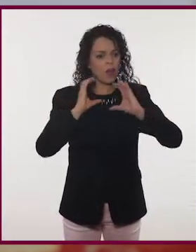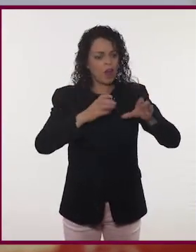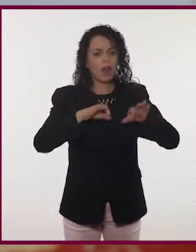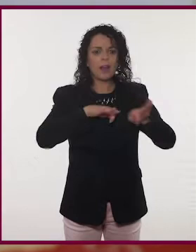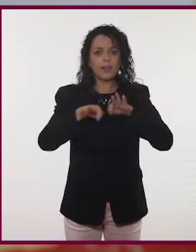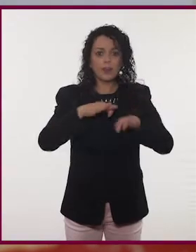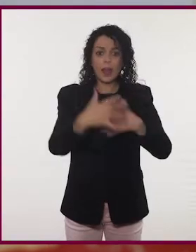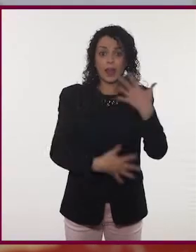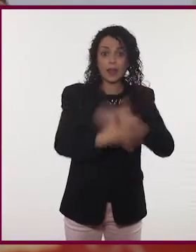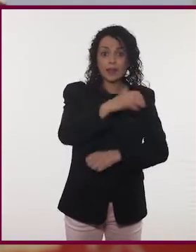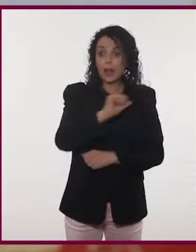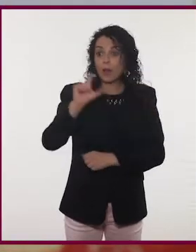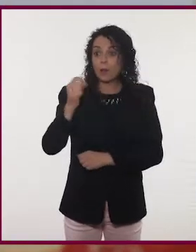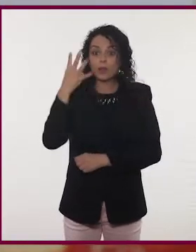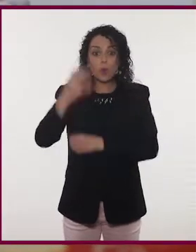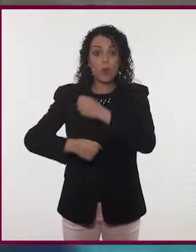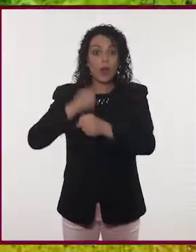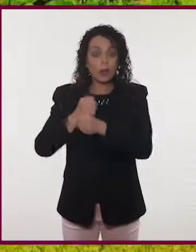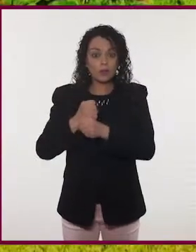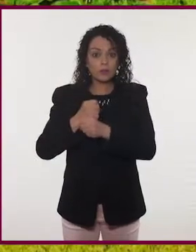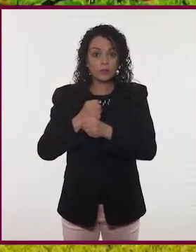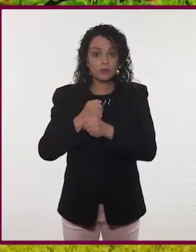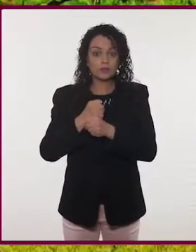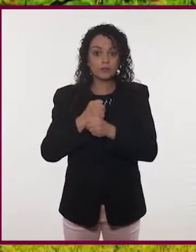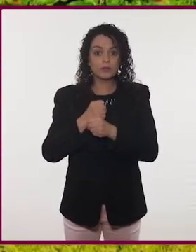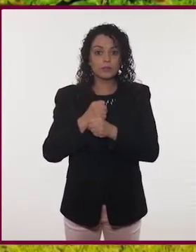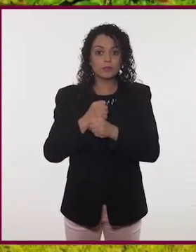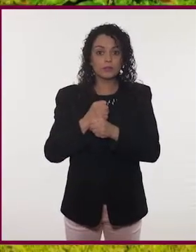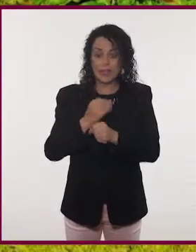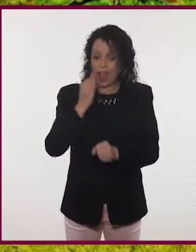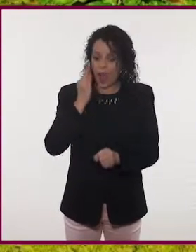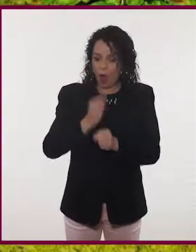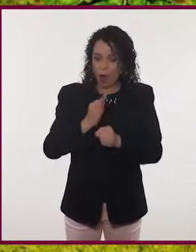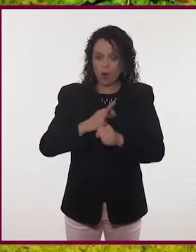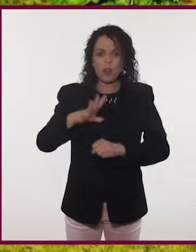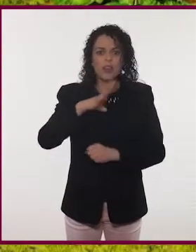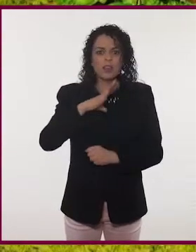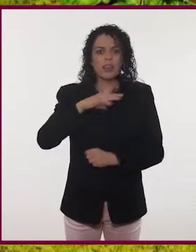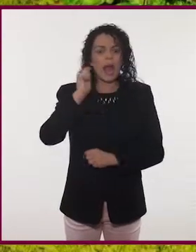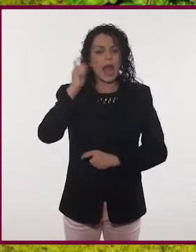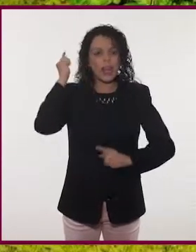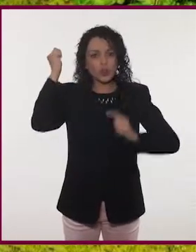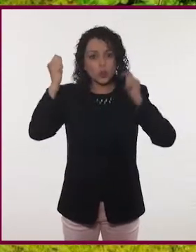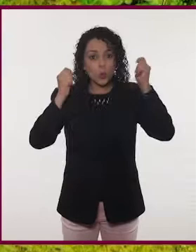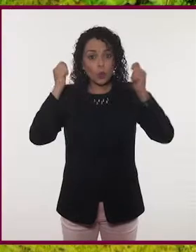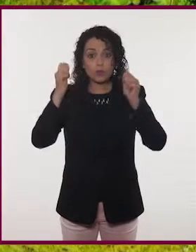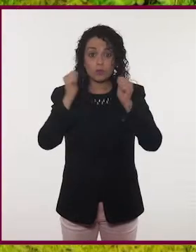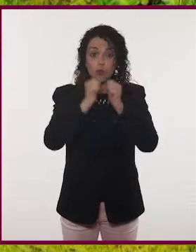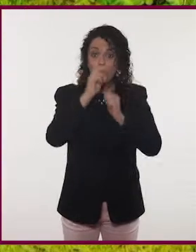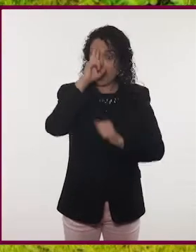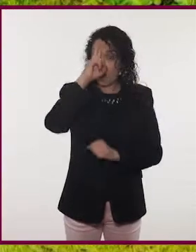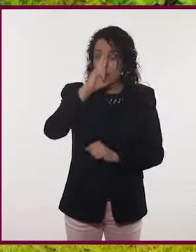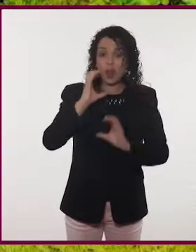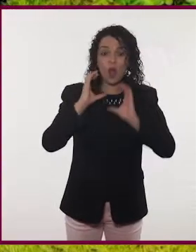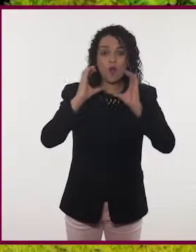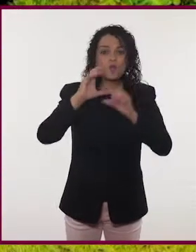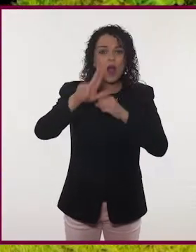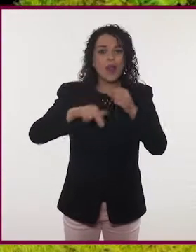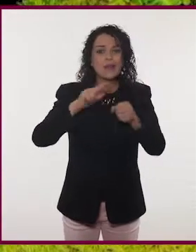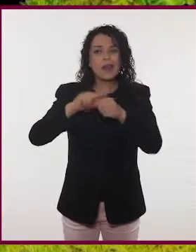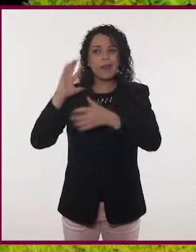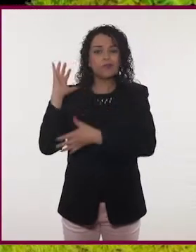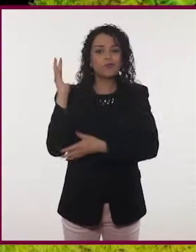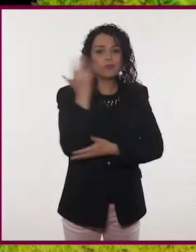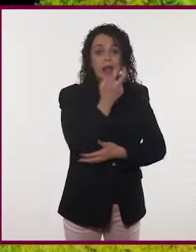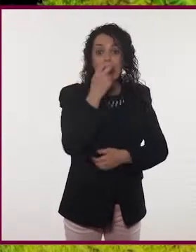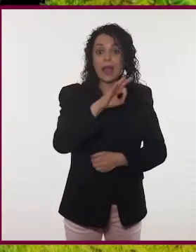entre 15 y 24 años de edad. Actualmente existe un tipo de turismo respetuoso con la naturaleza que además